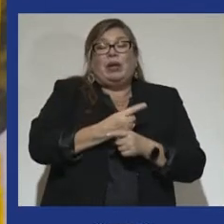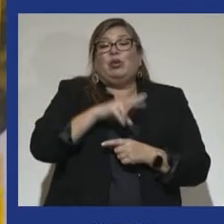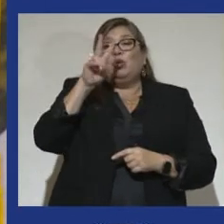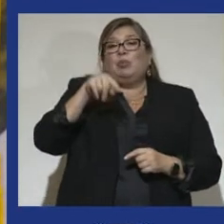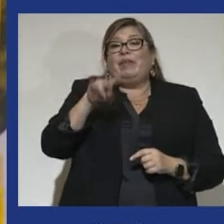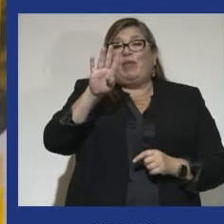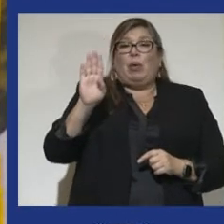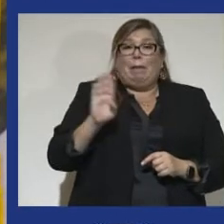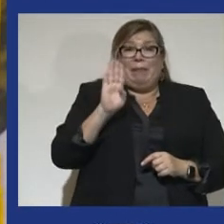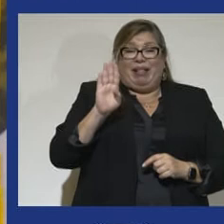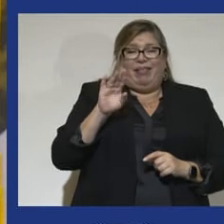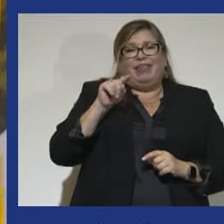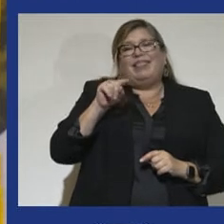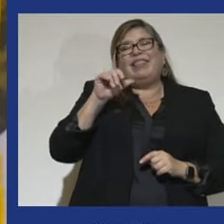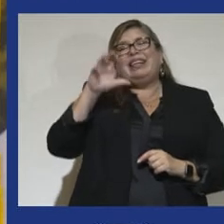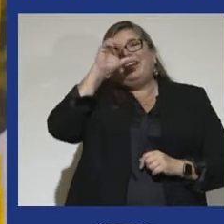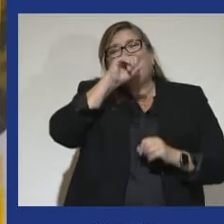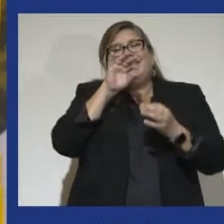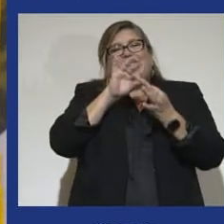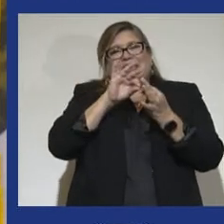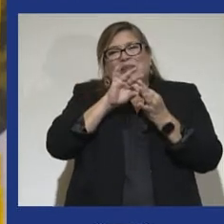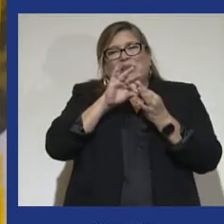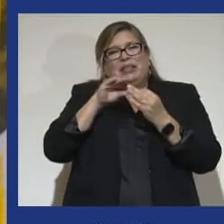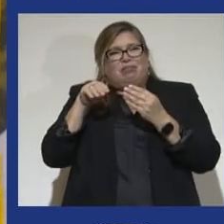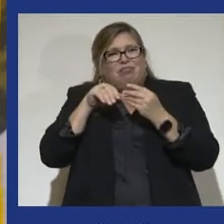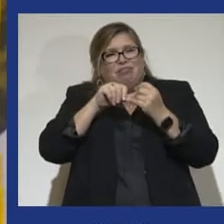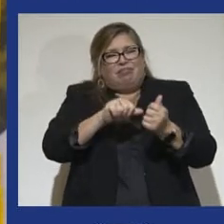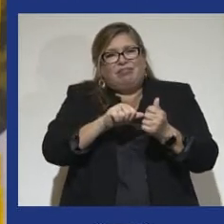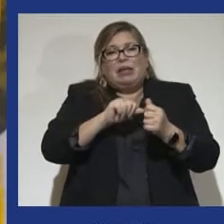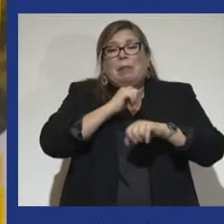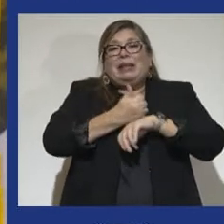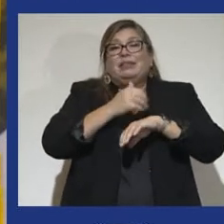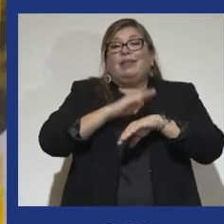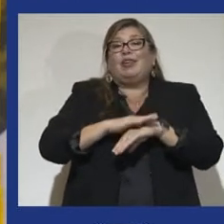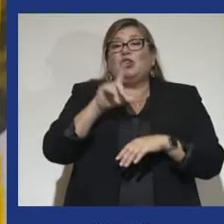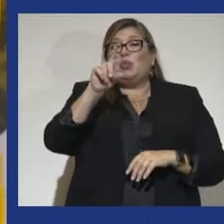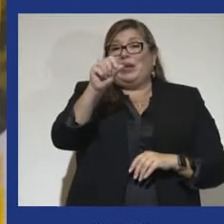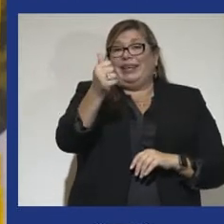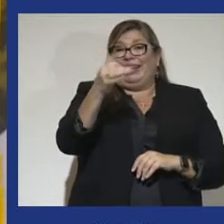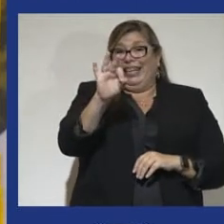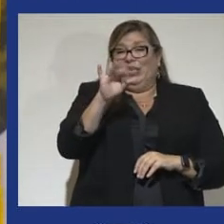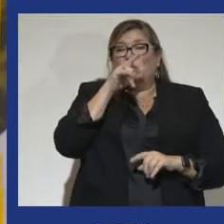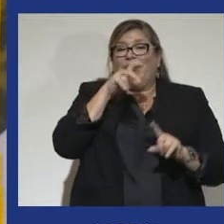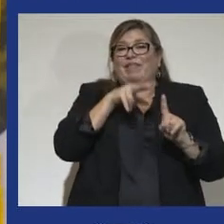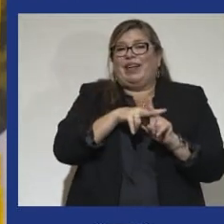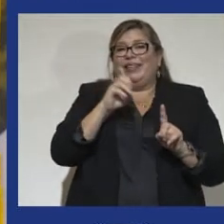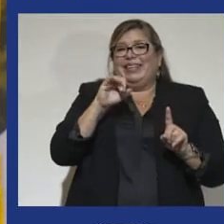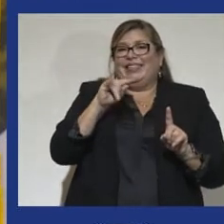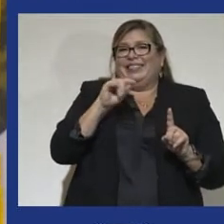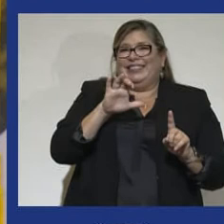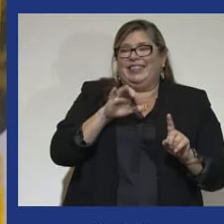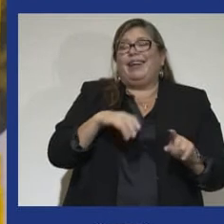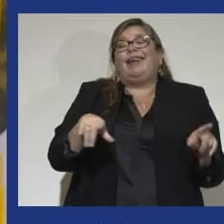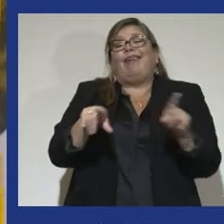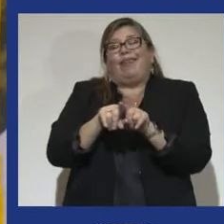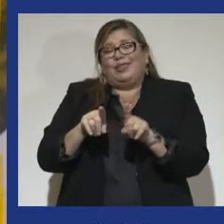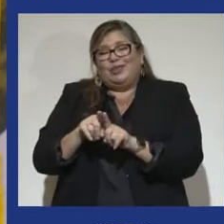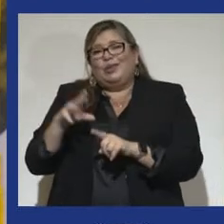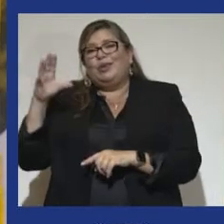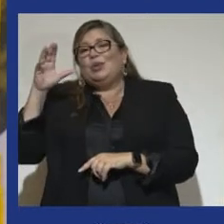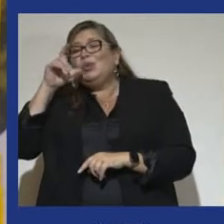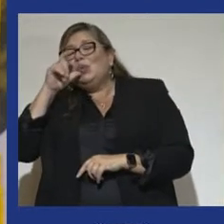millones refleja el cálculo refleja un cálculo en base 2019 los